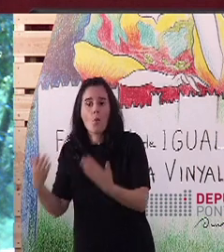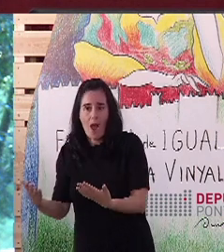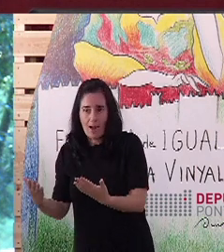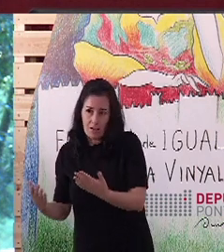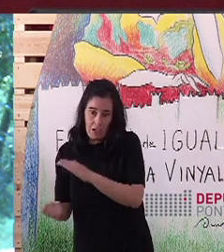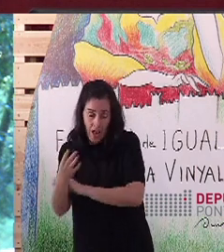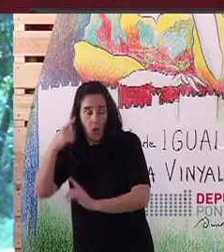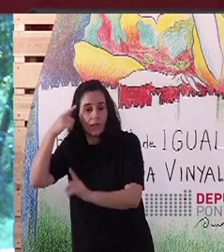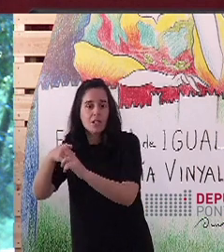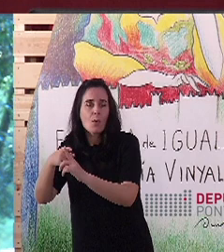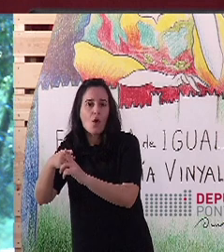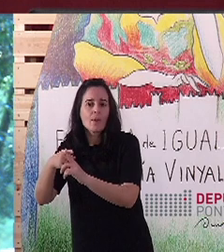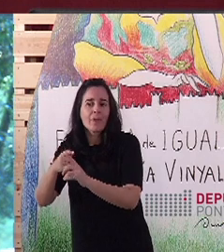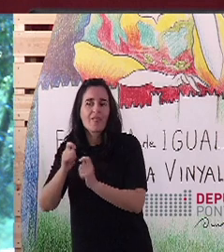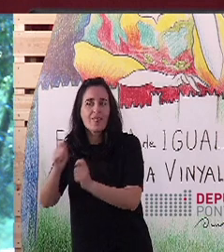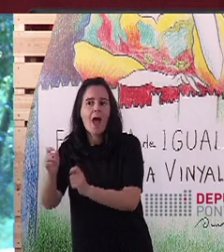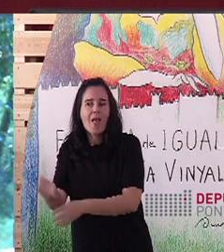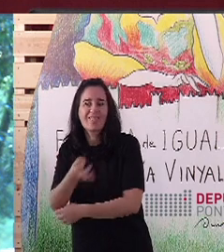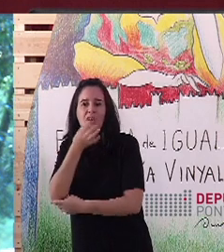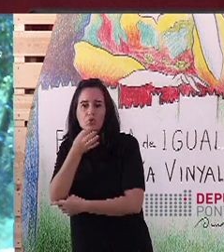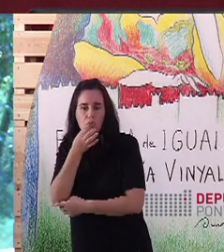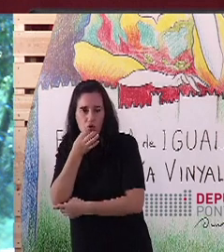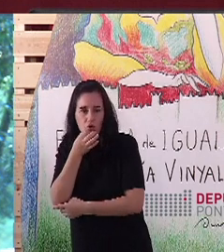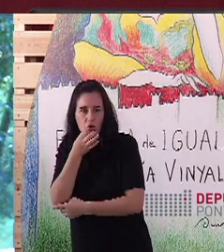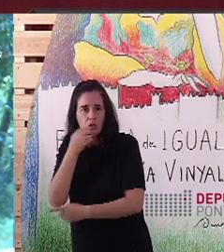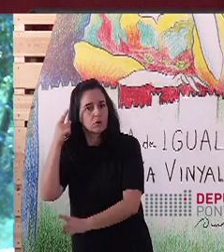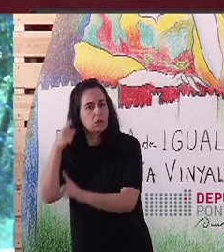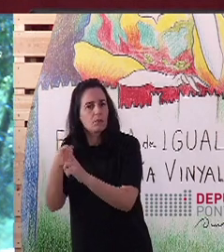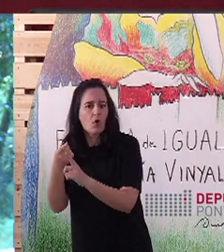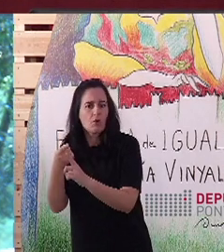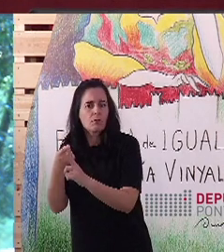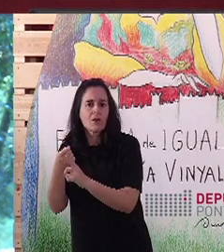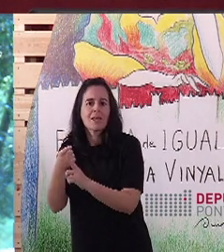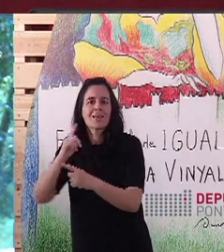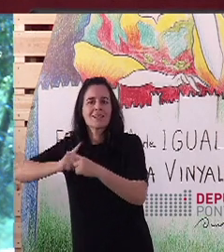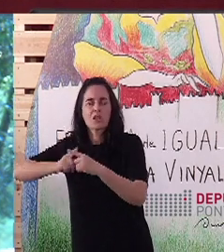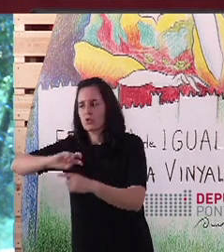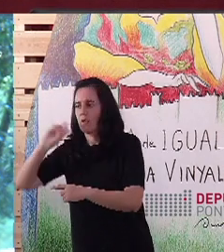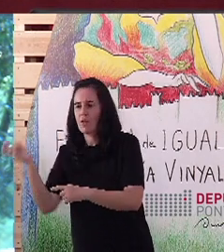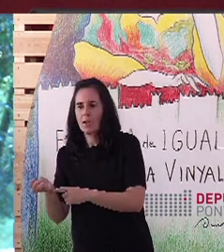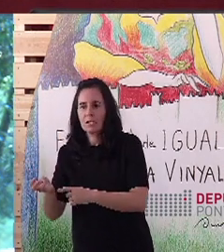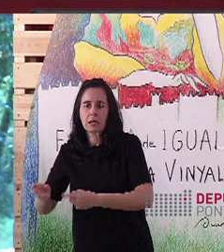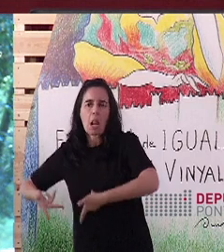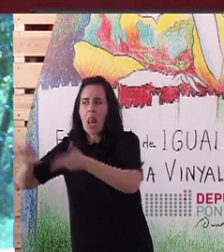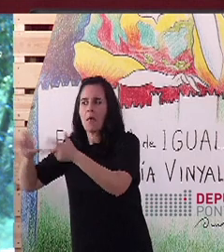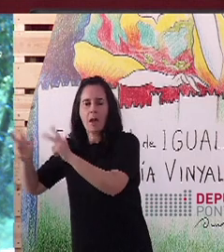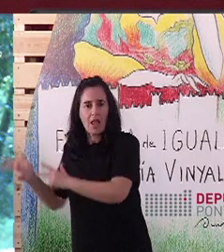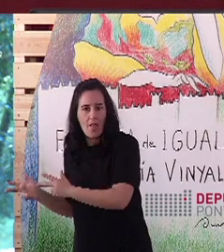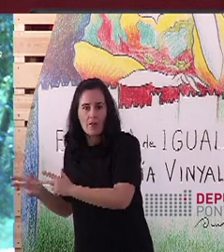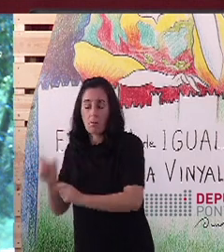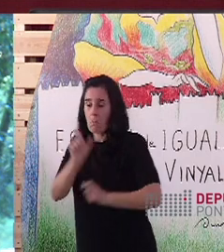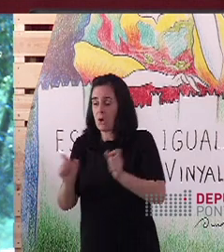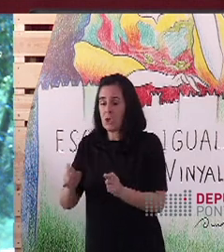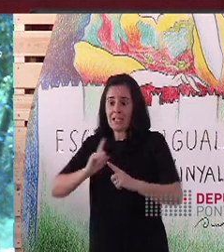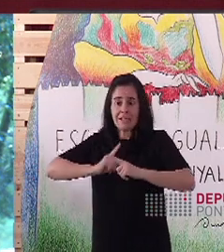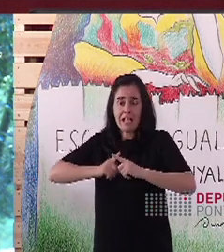para proporcionar un discurso de legitimidad a las disidencias sexuales, a quienes tenían una sexualidad que